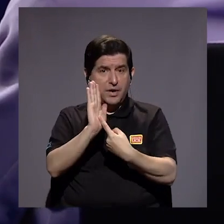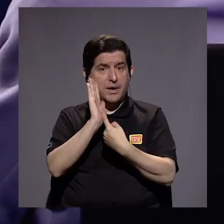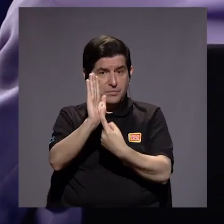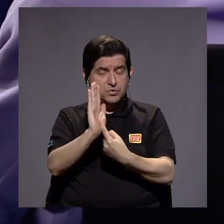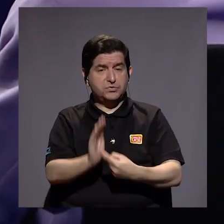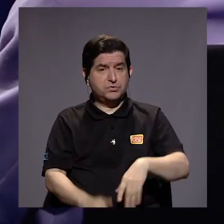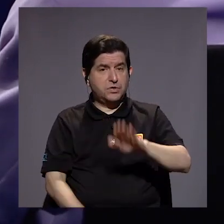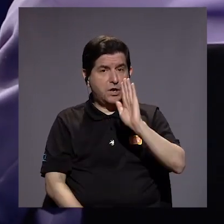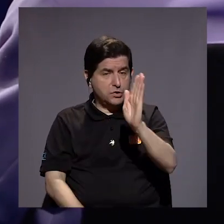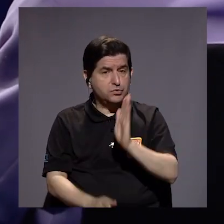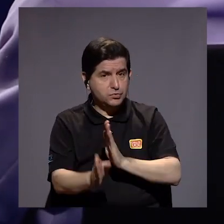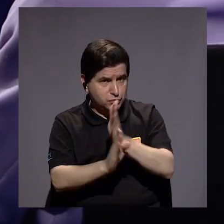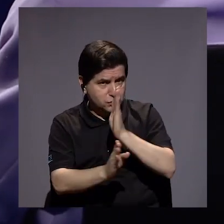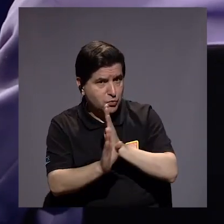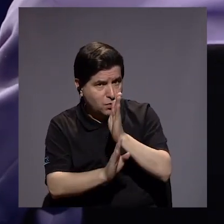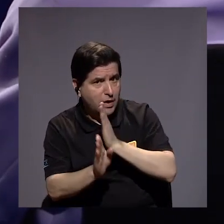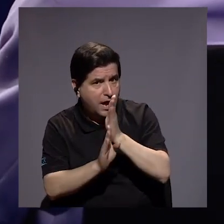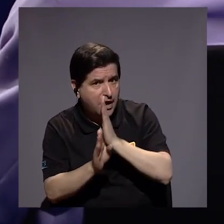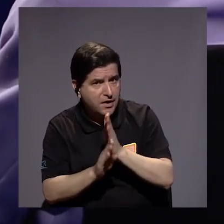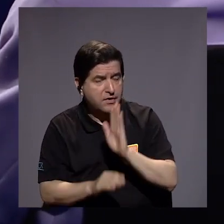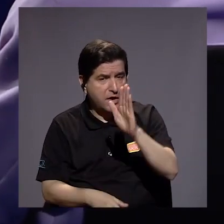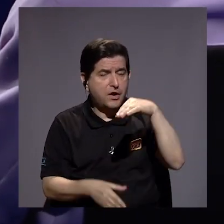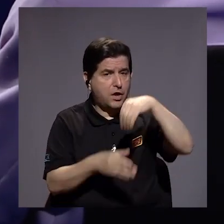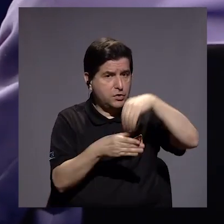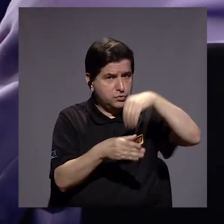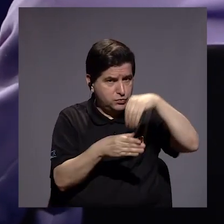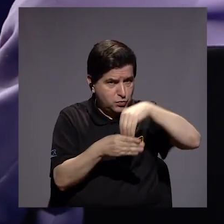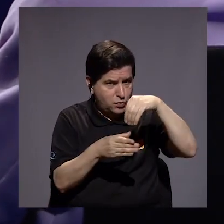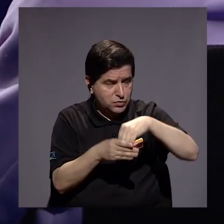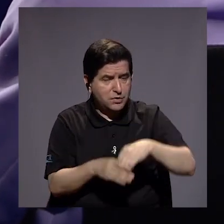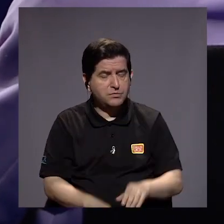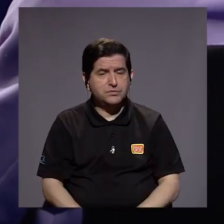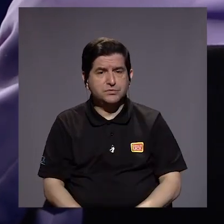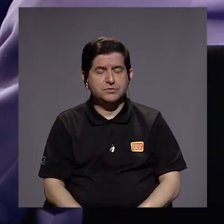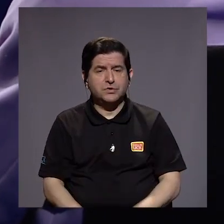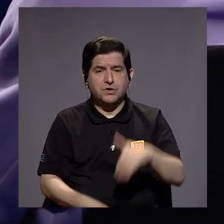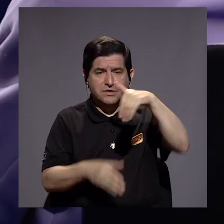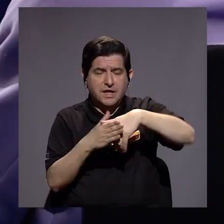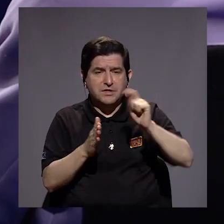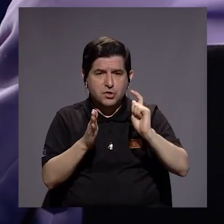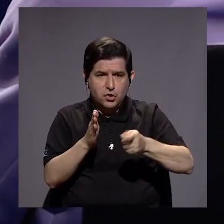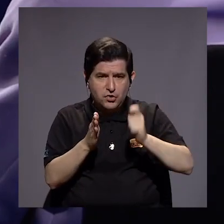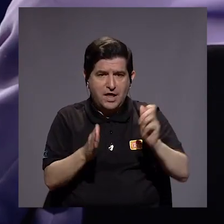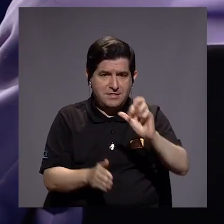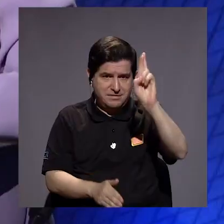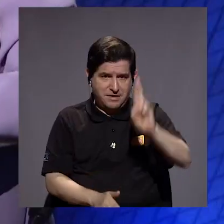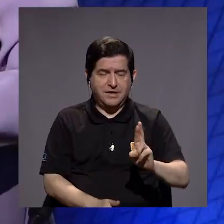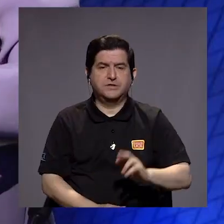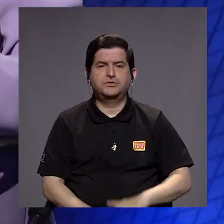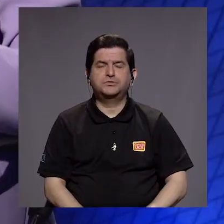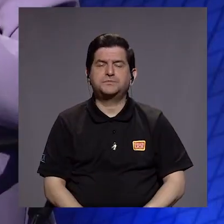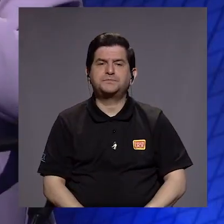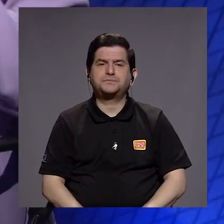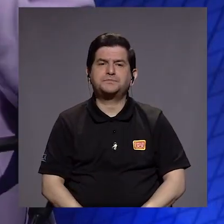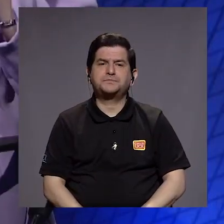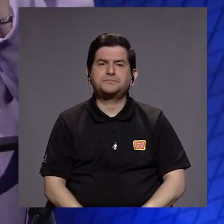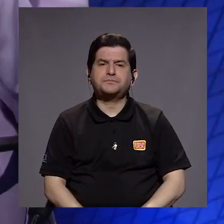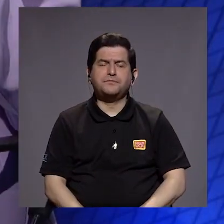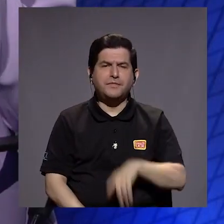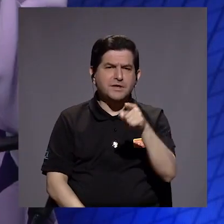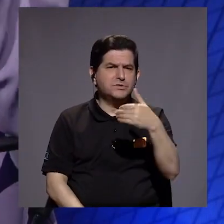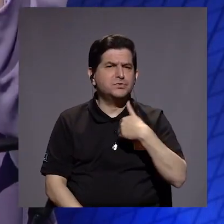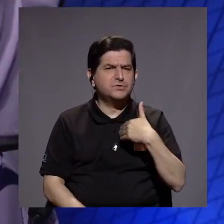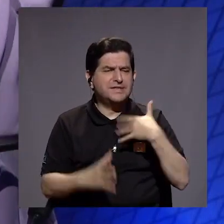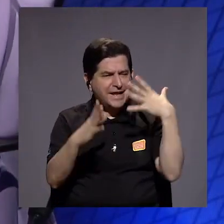a conocer su trayectoria y sus aportes al derecho costarricense. ¿Qué,